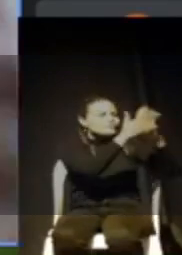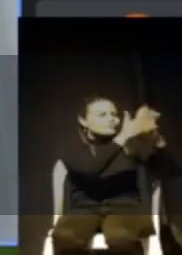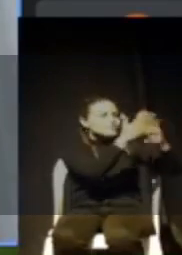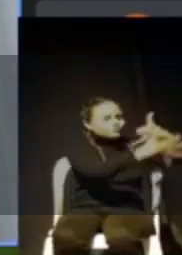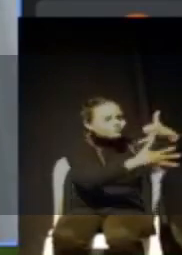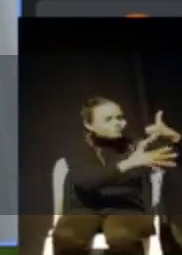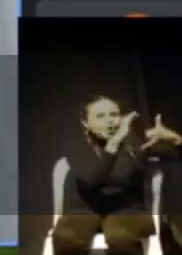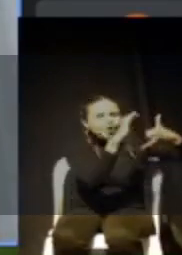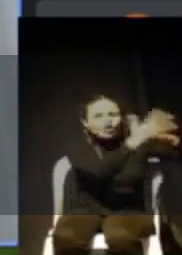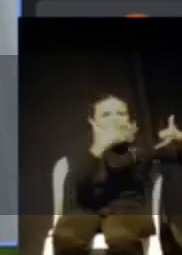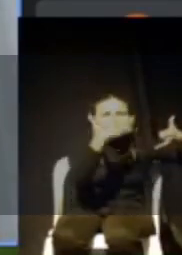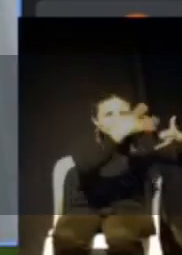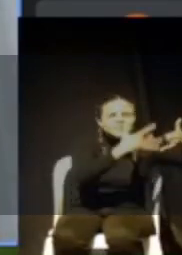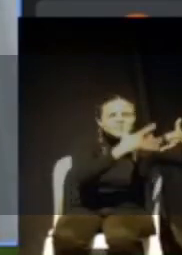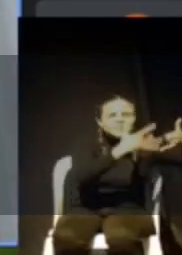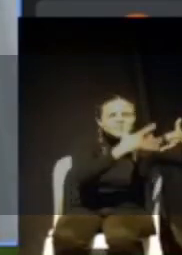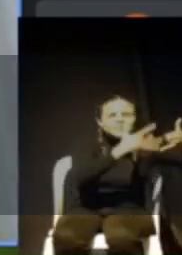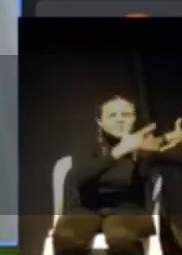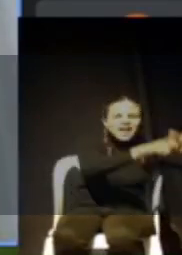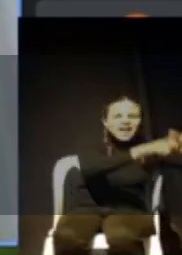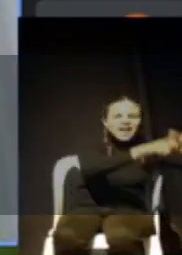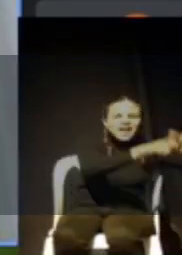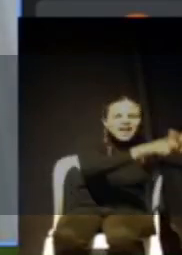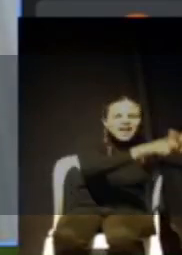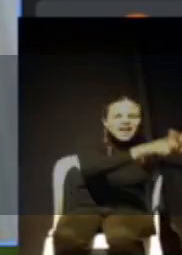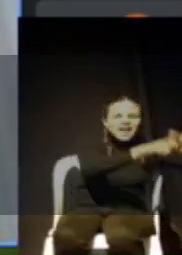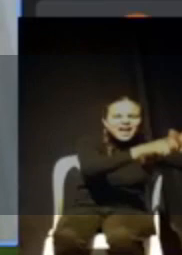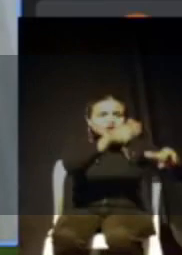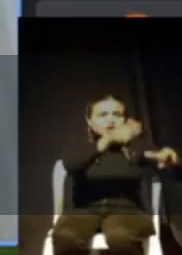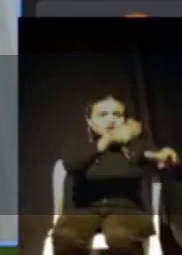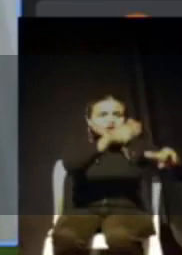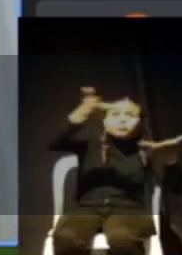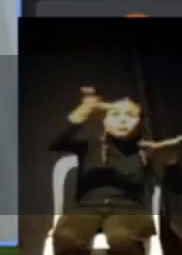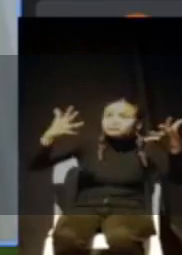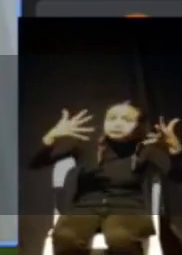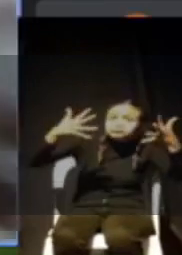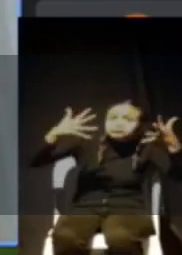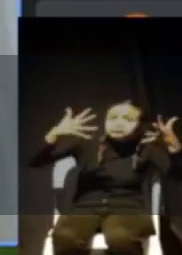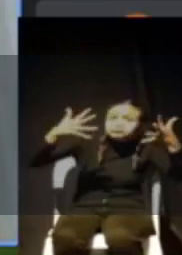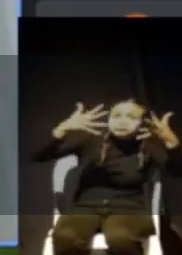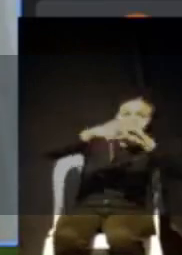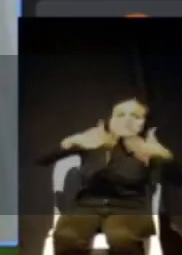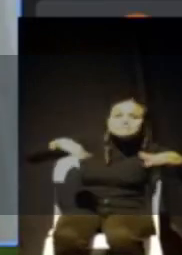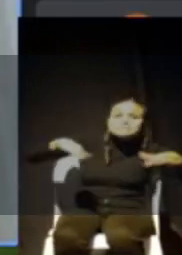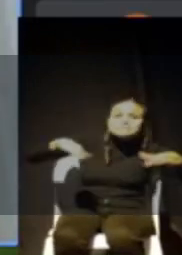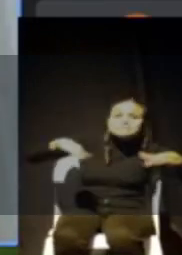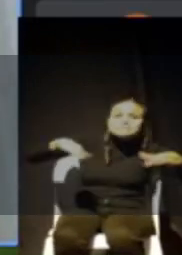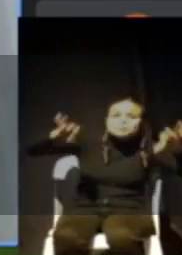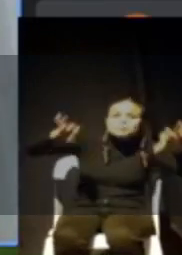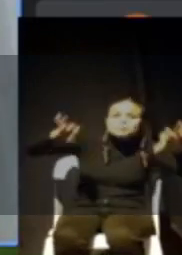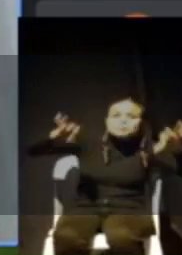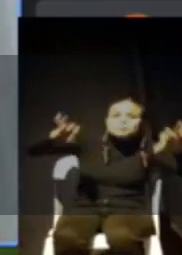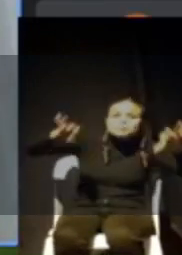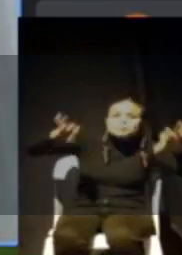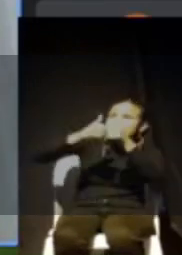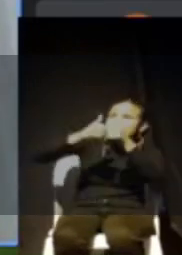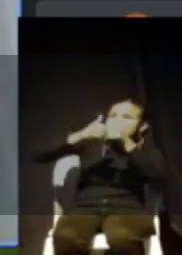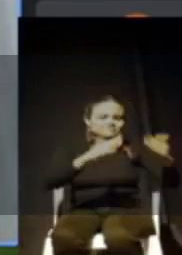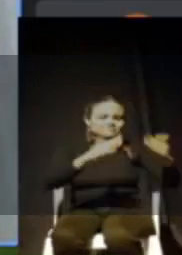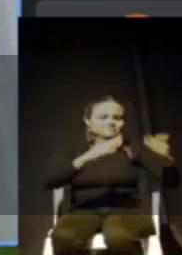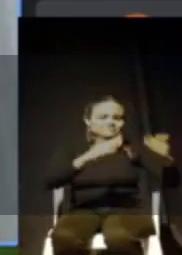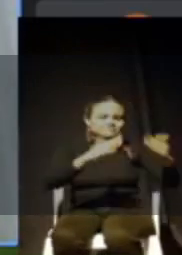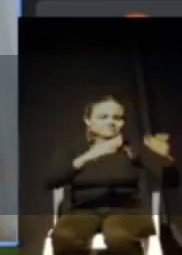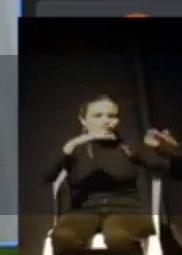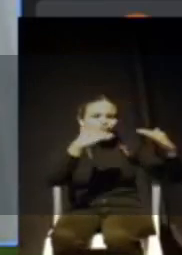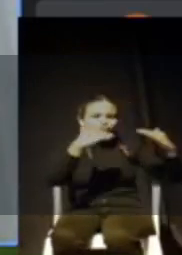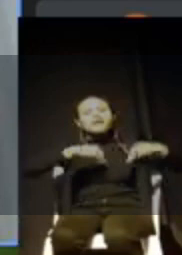cómo inician a ser parte constitutiva, central, no accidentes, sino centrales en la formación que ofrecemos a nuestros niños